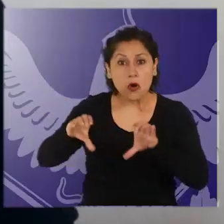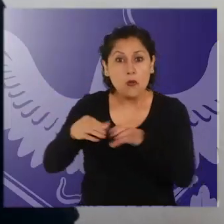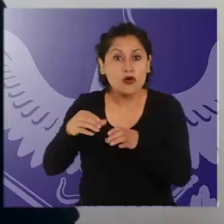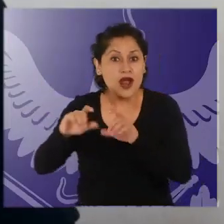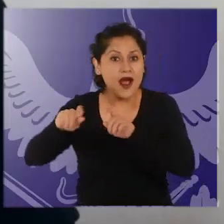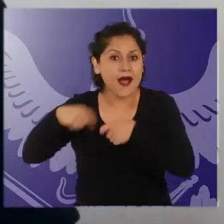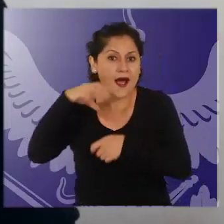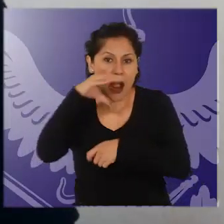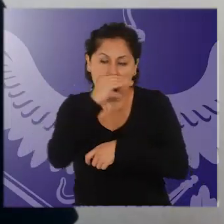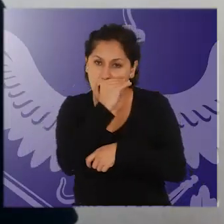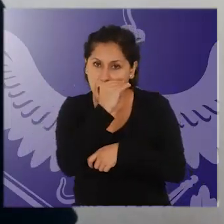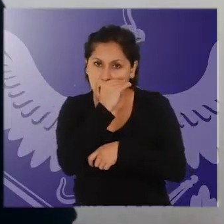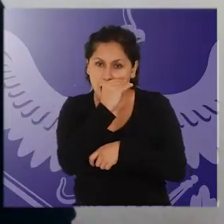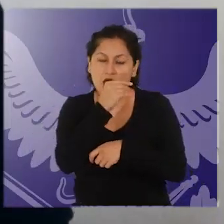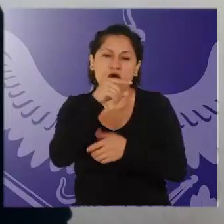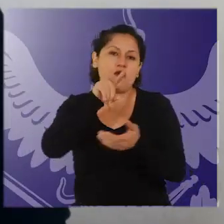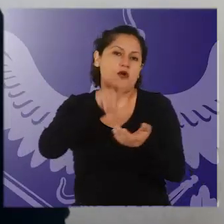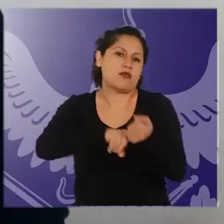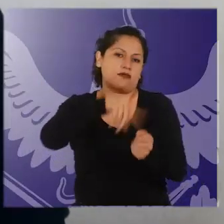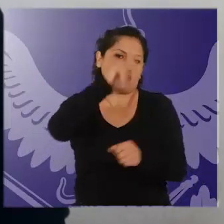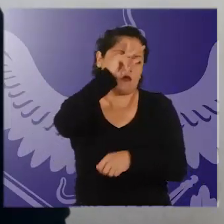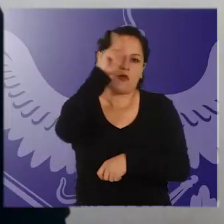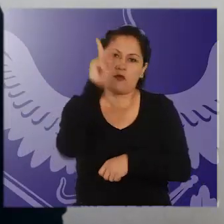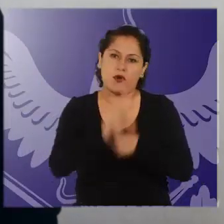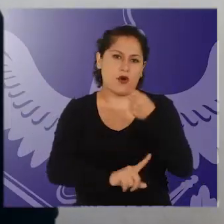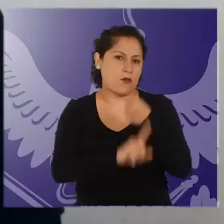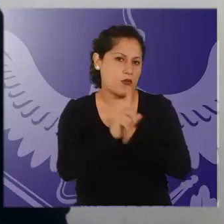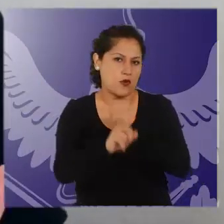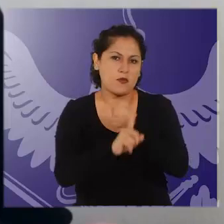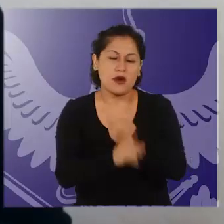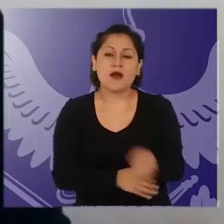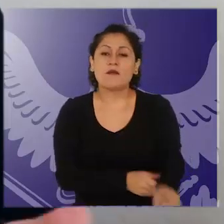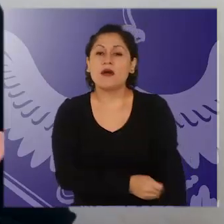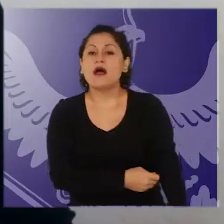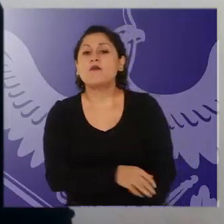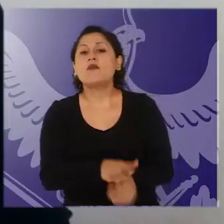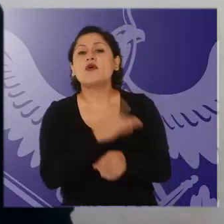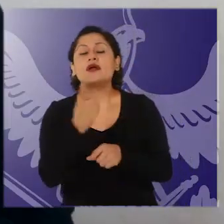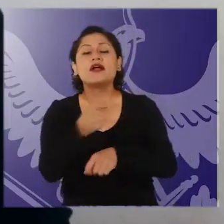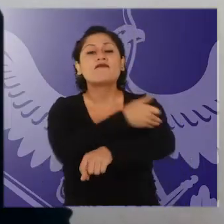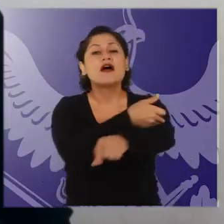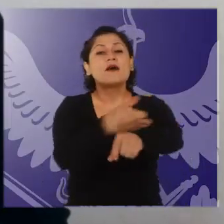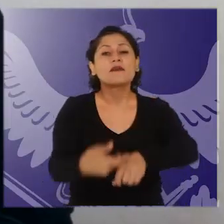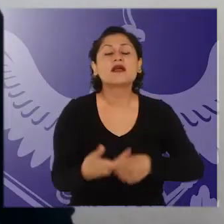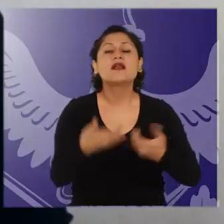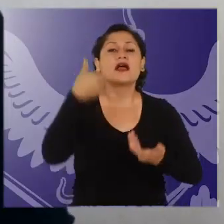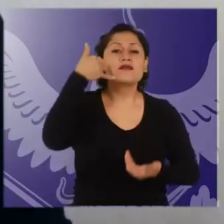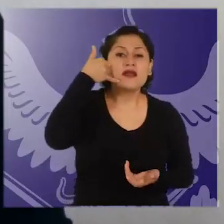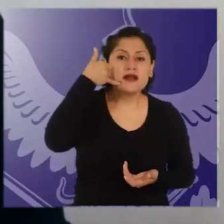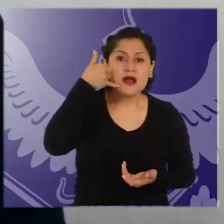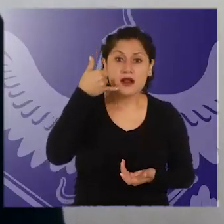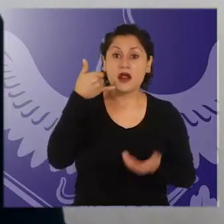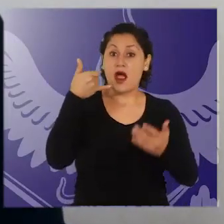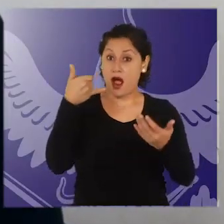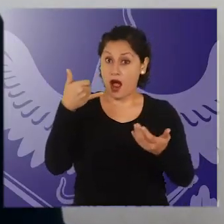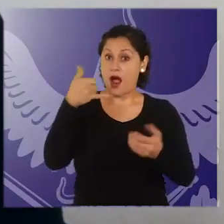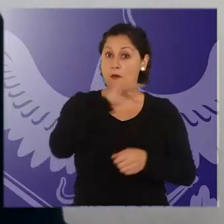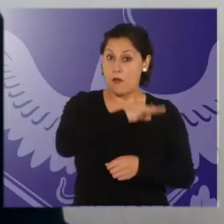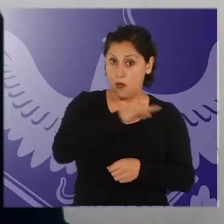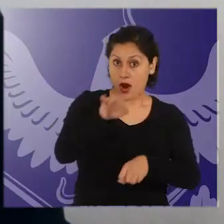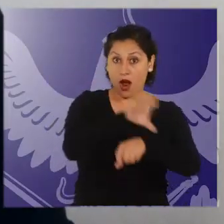otros, tenemos un problema en el que muchas familias ni siquiera tienen un teléfono